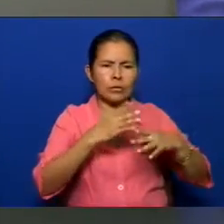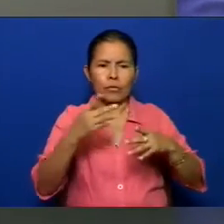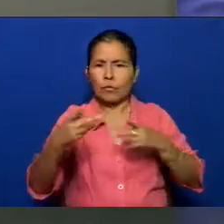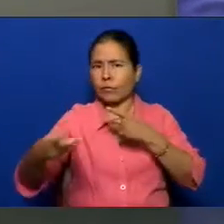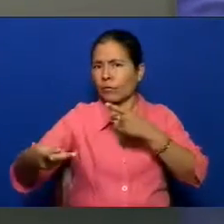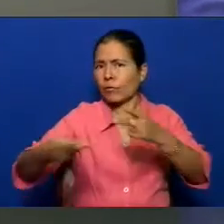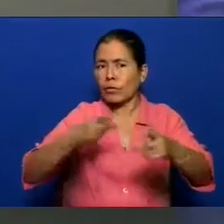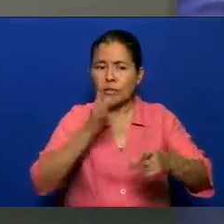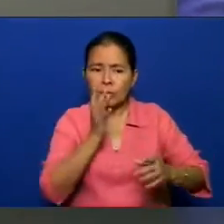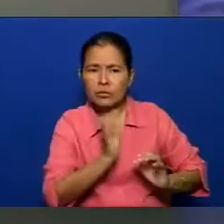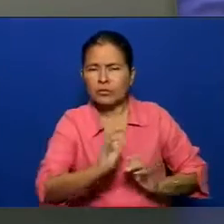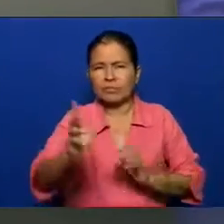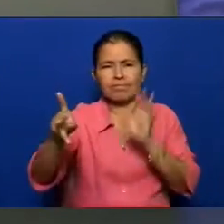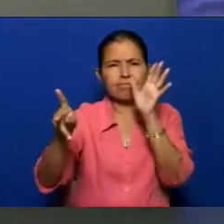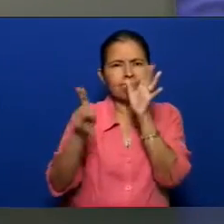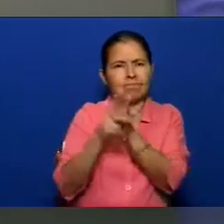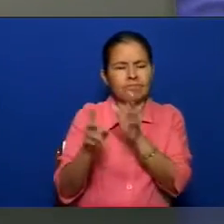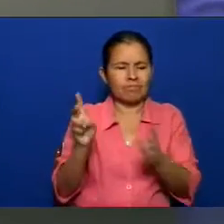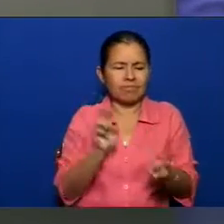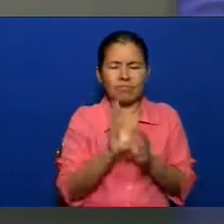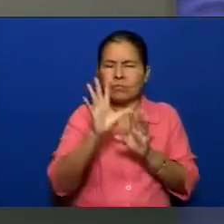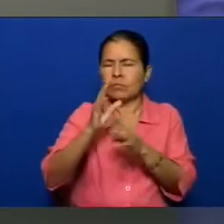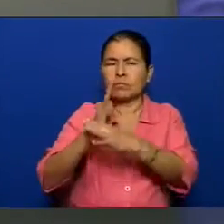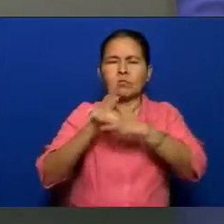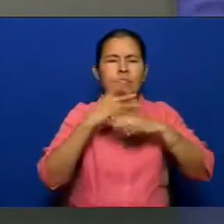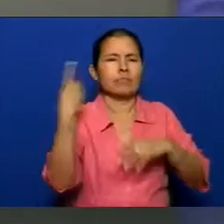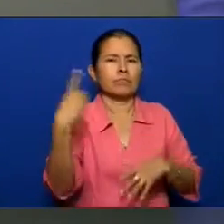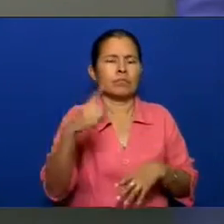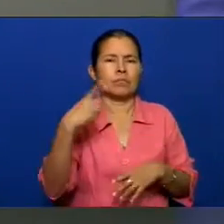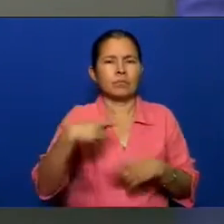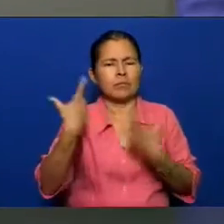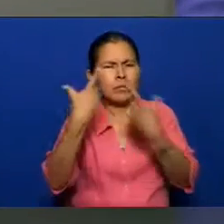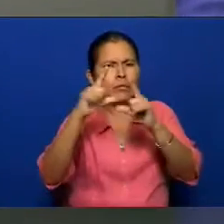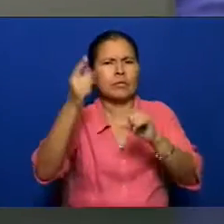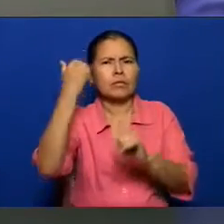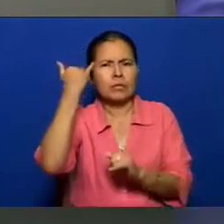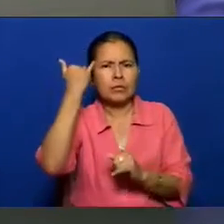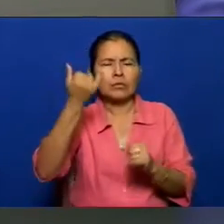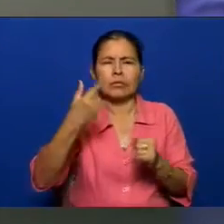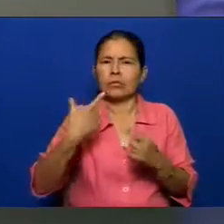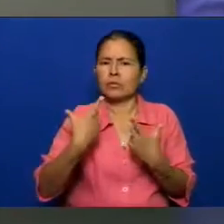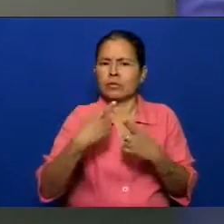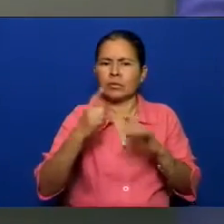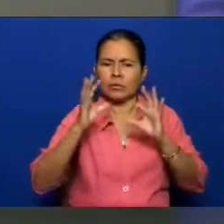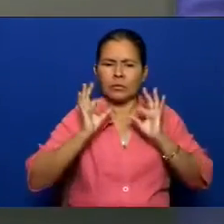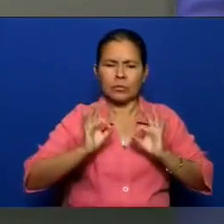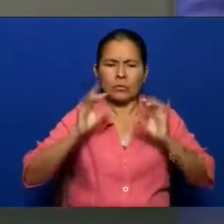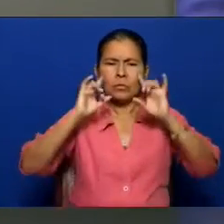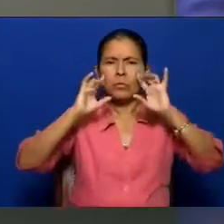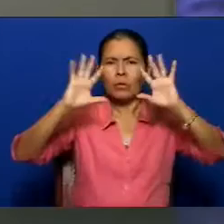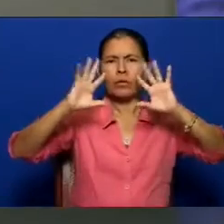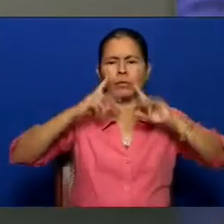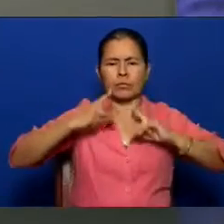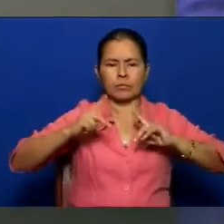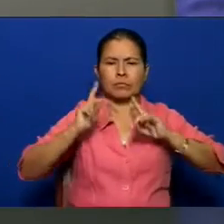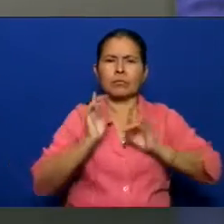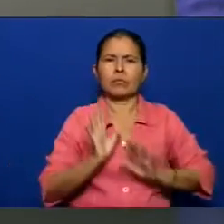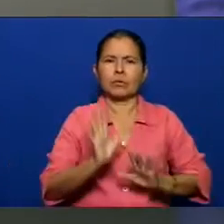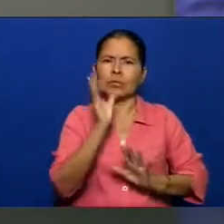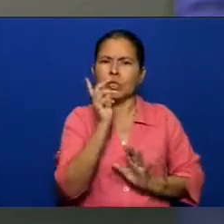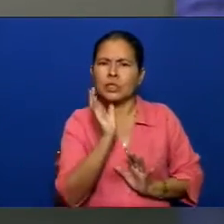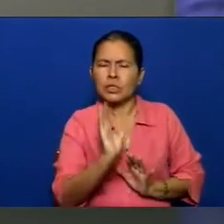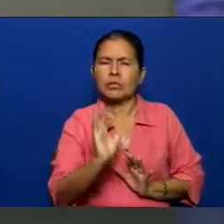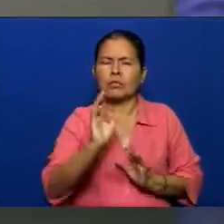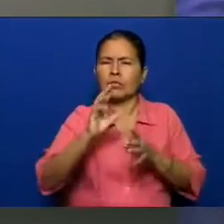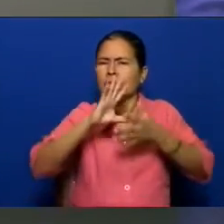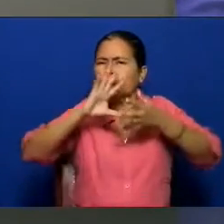explotación sexual, derecho a la expresión, a la libertad de opinión, a la integridad personal. Es decir, es una gran virtud porque muchas